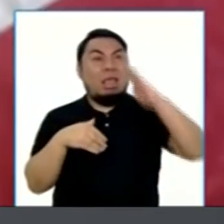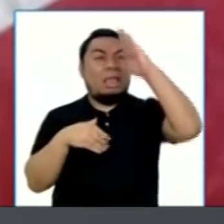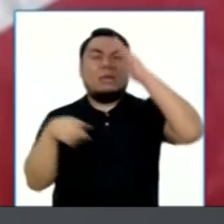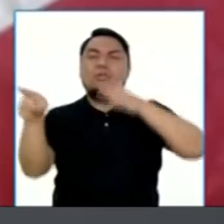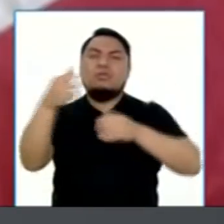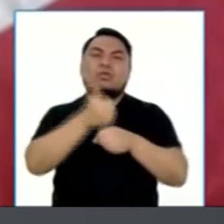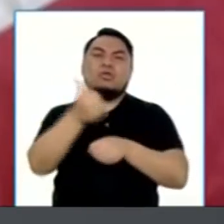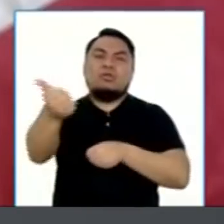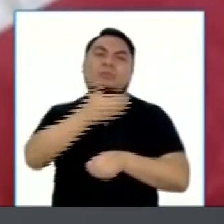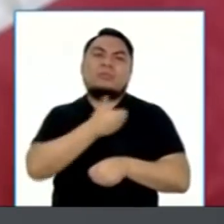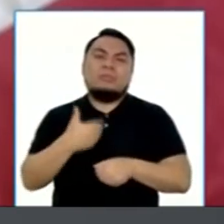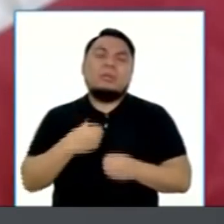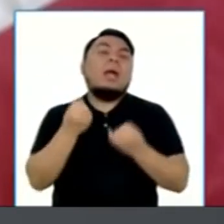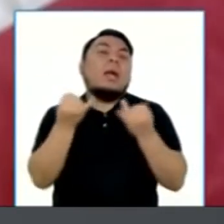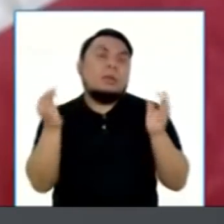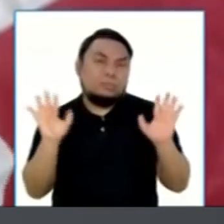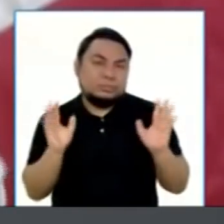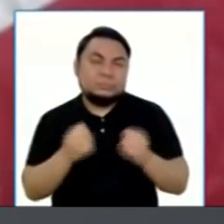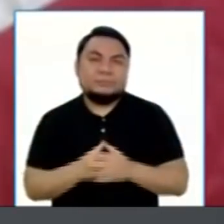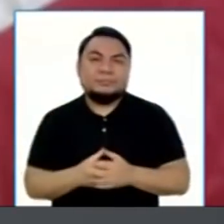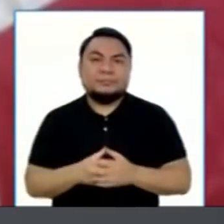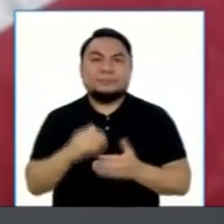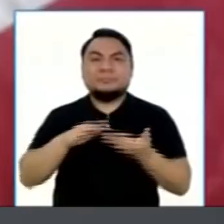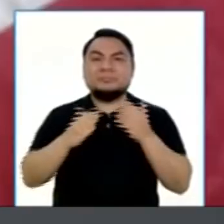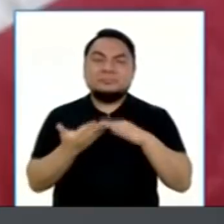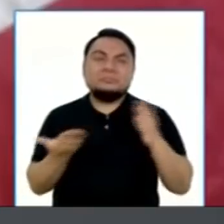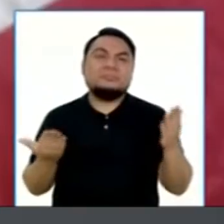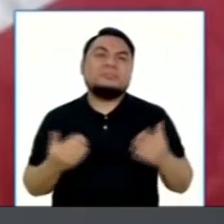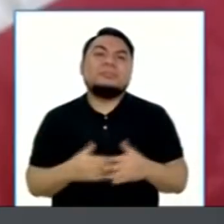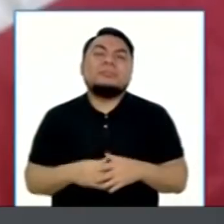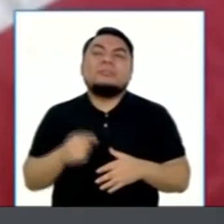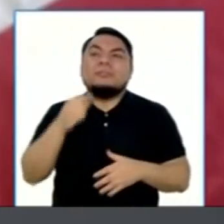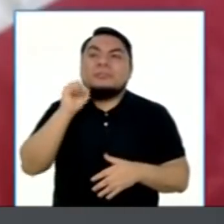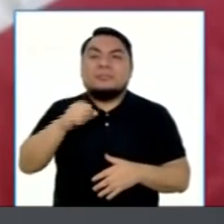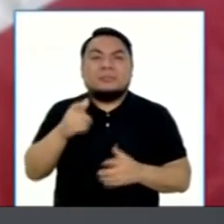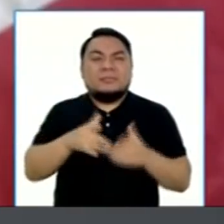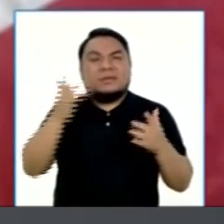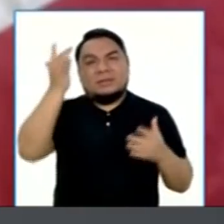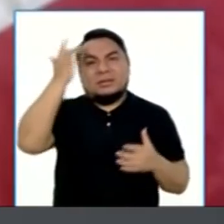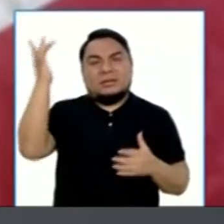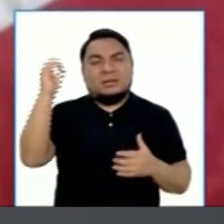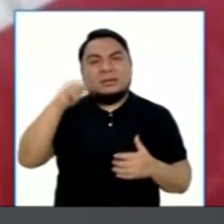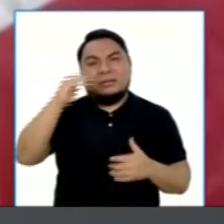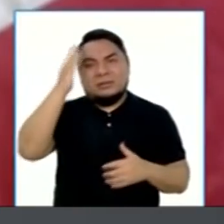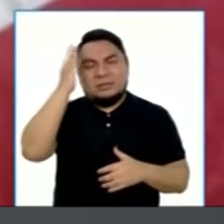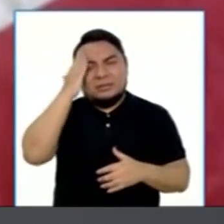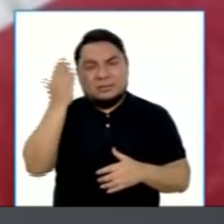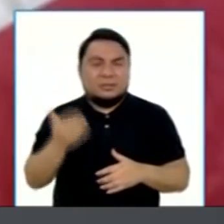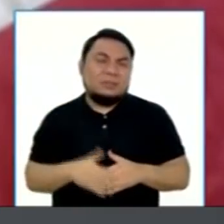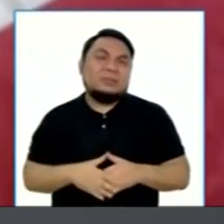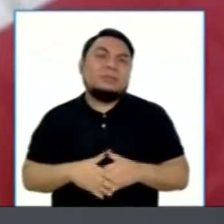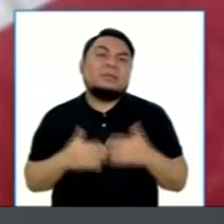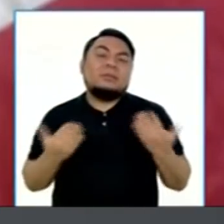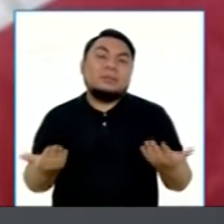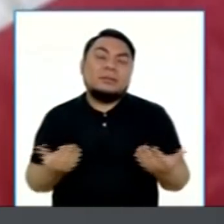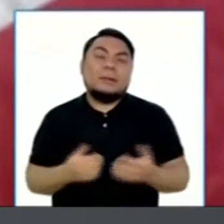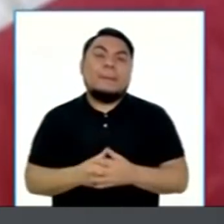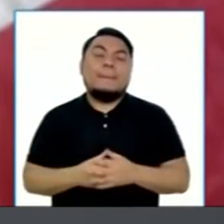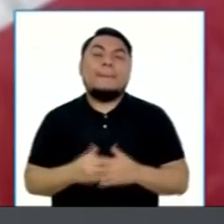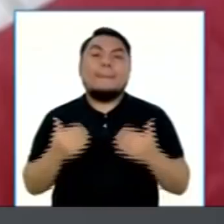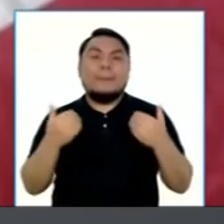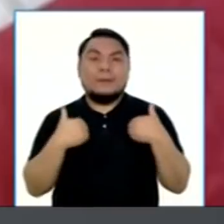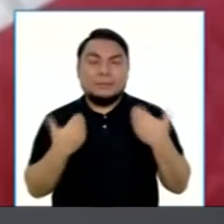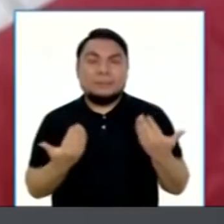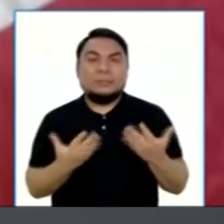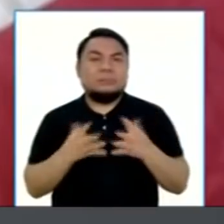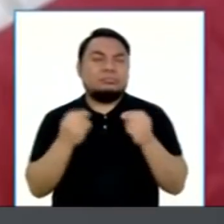culpa. Digo para algunos, porque la población es sumamente inteligente y sabe que